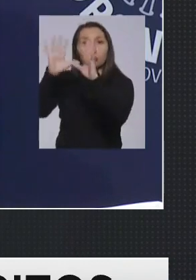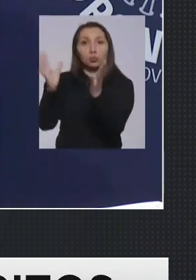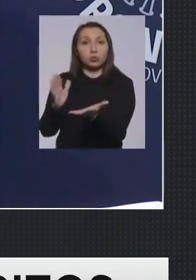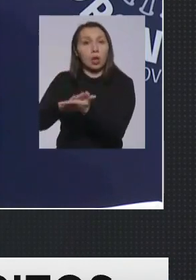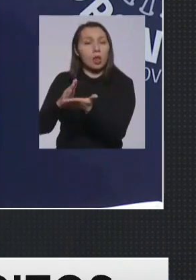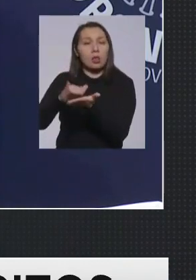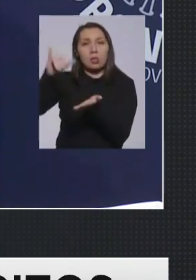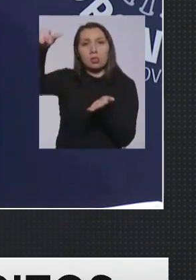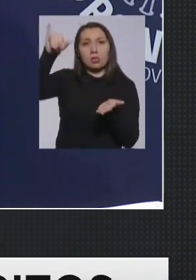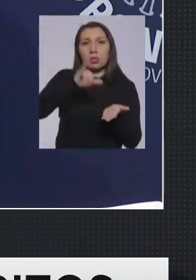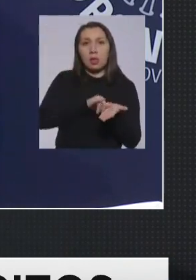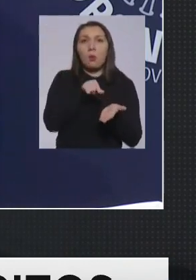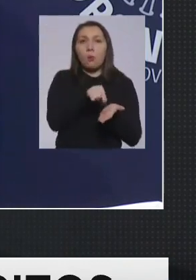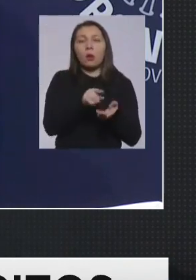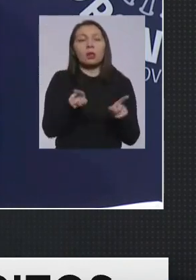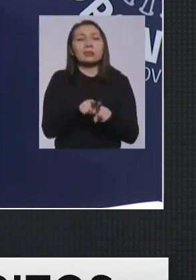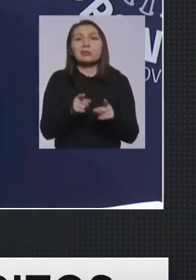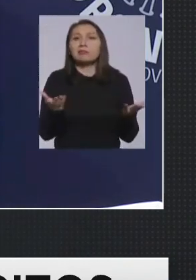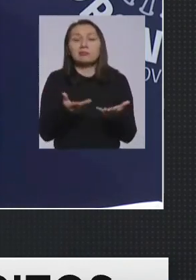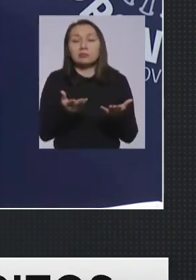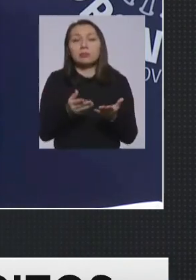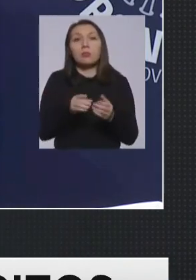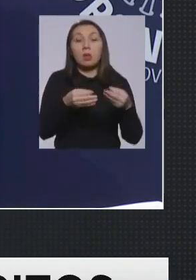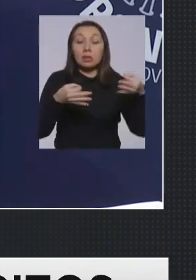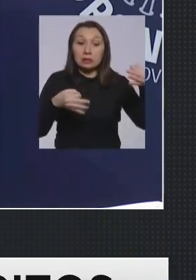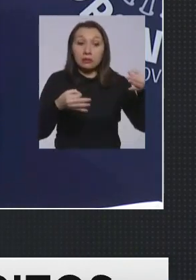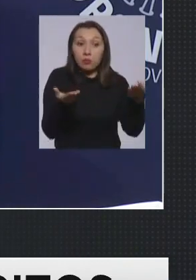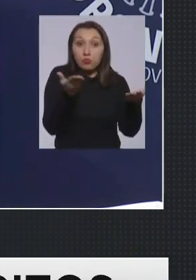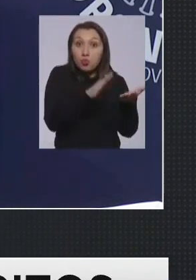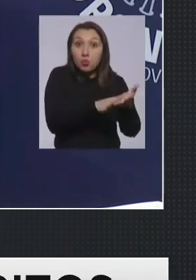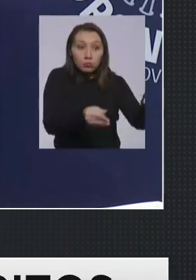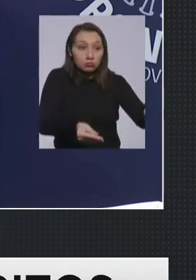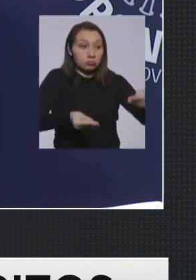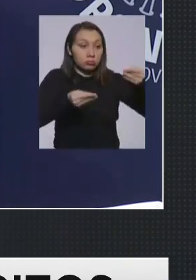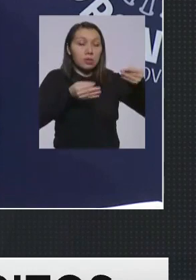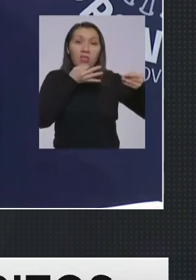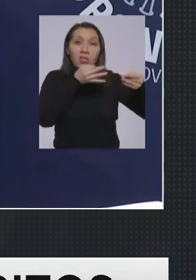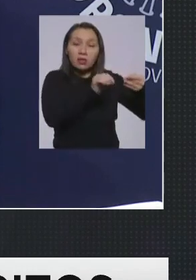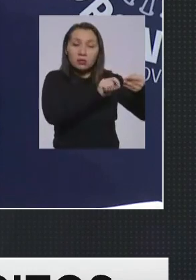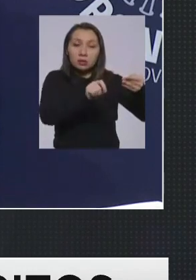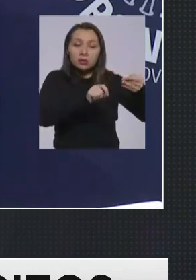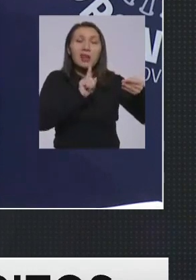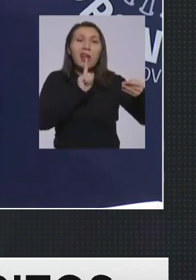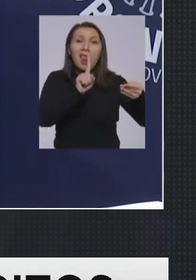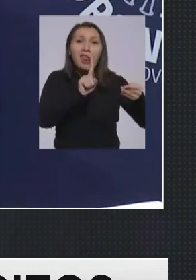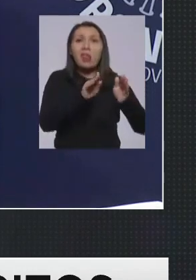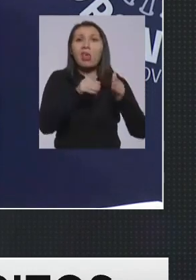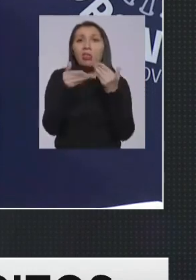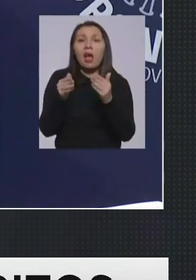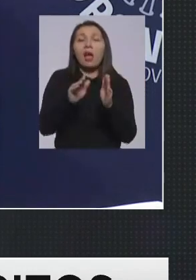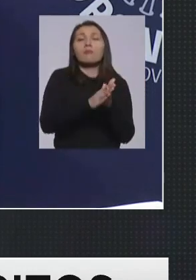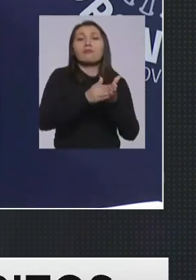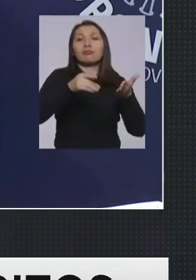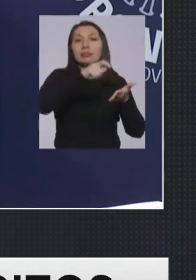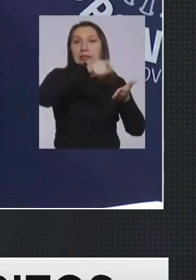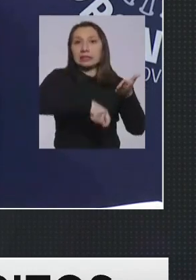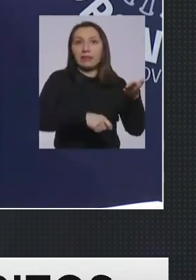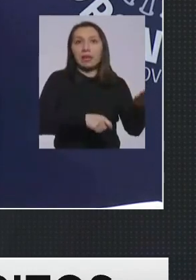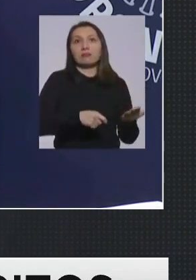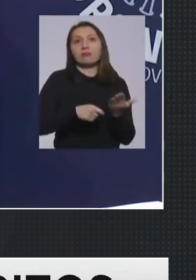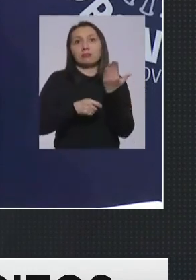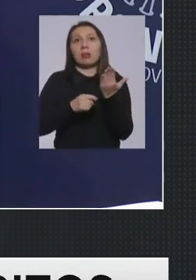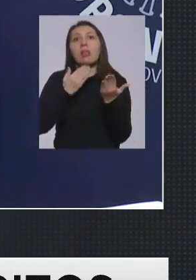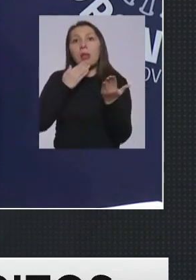la salud que es en cuanto a los certificados de función que da el registro civil más aquellas personas que